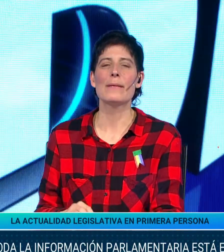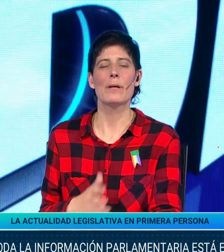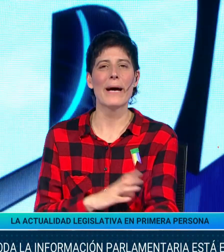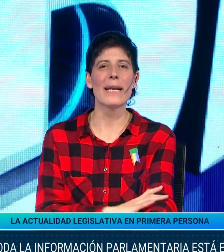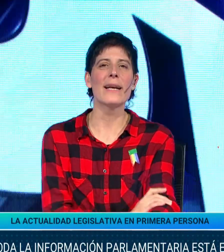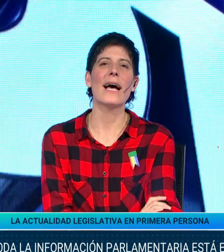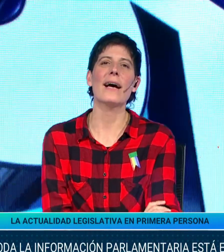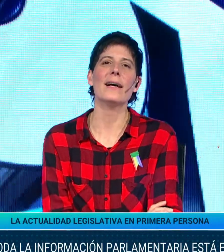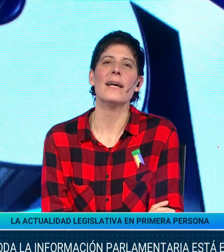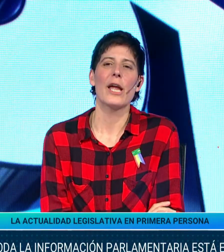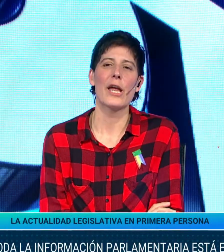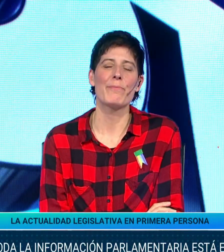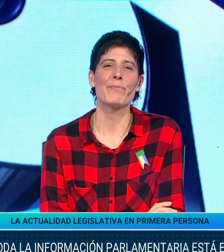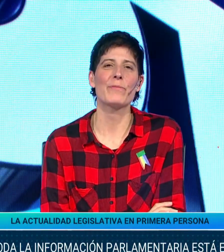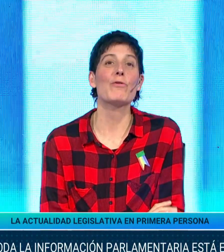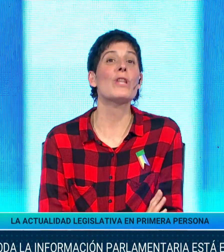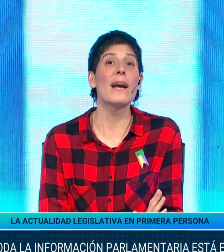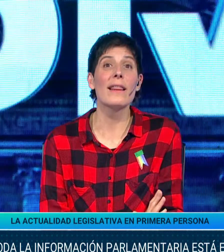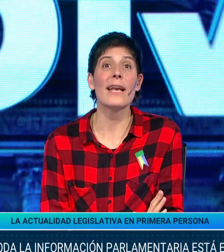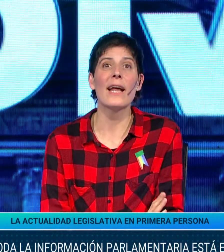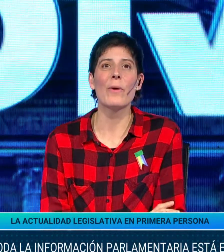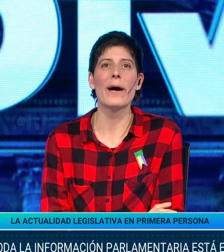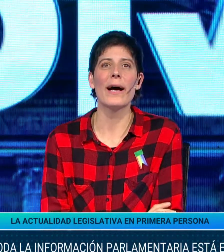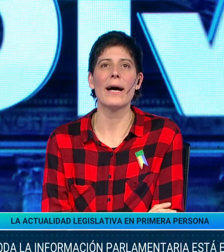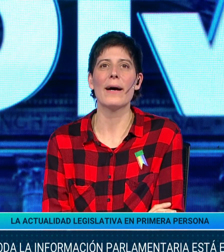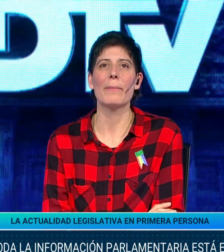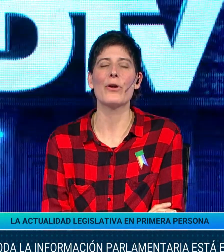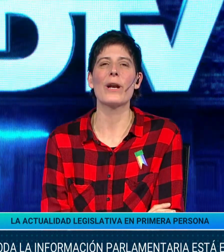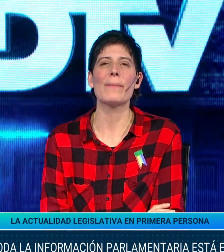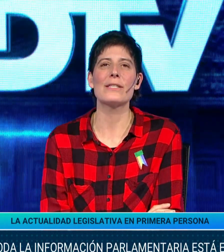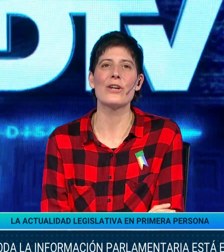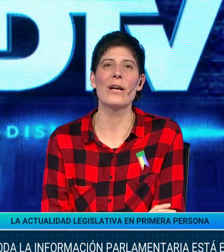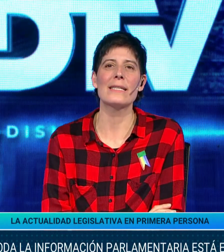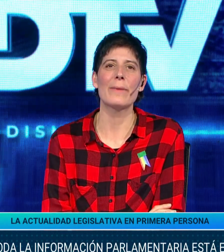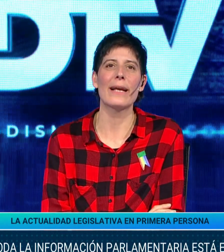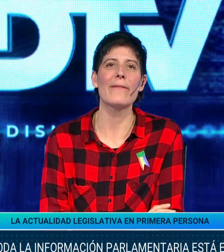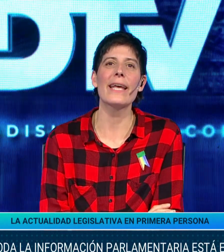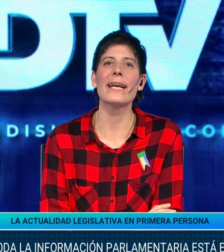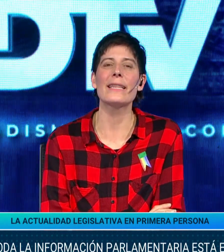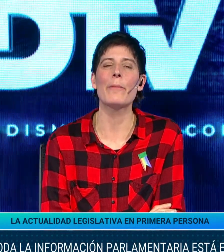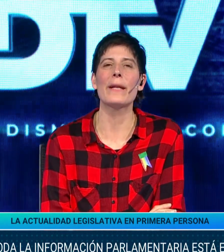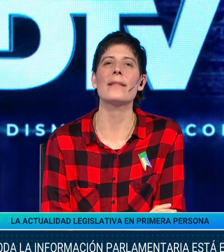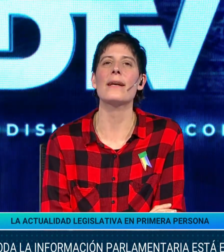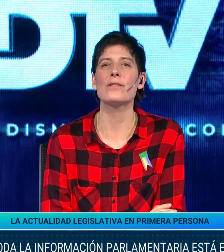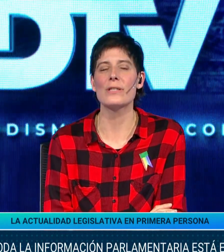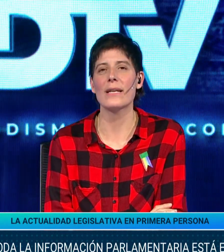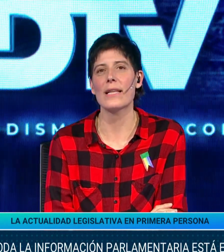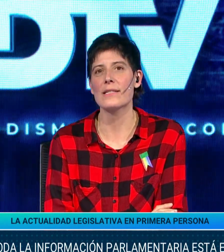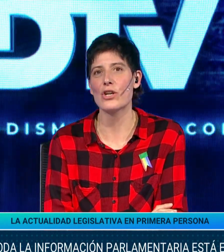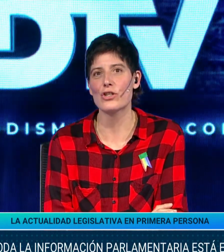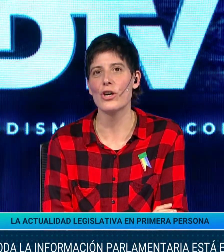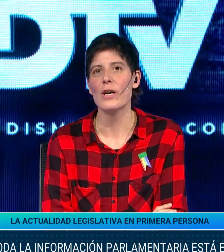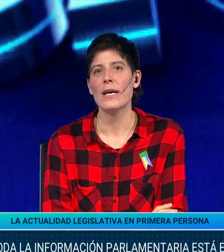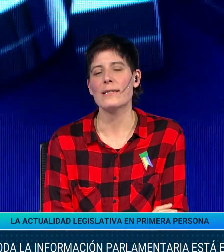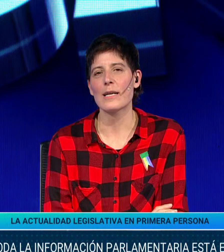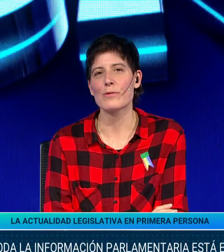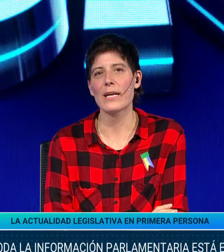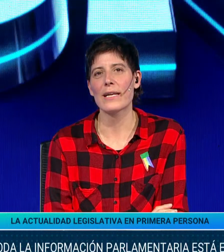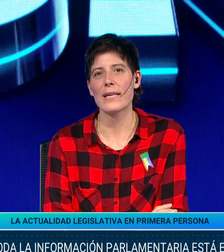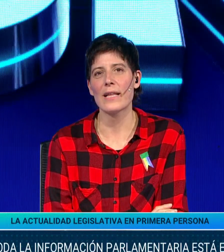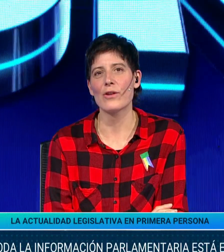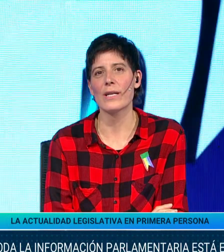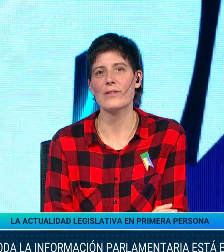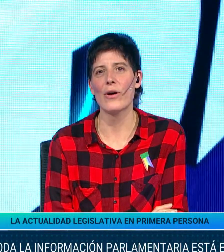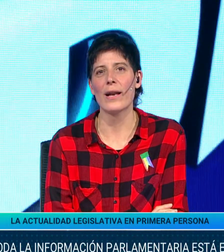que se preparen a disfrutar de la nueva programación la semana que viene. También entre las 11 y las 18